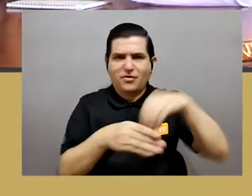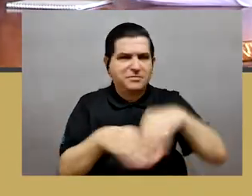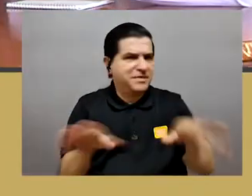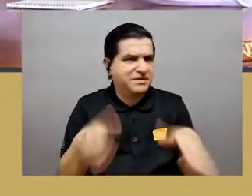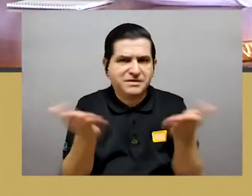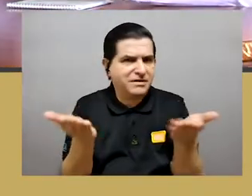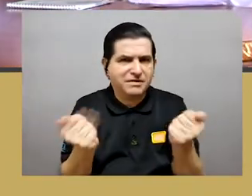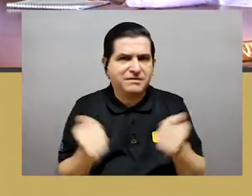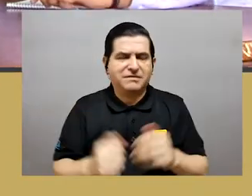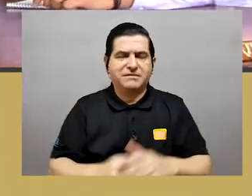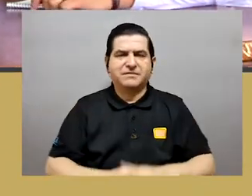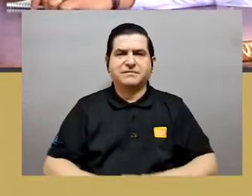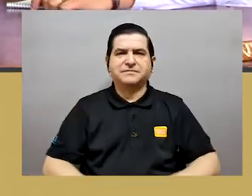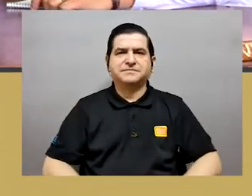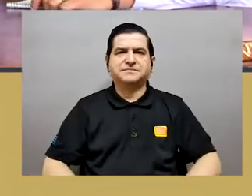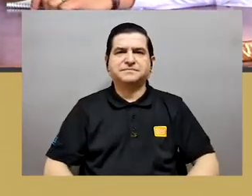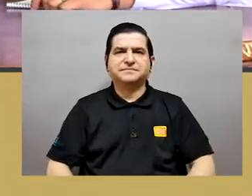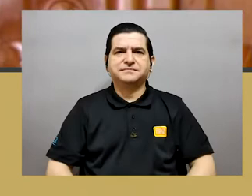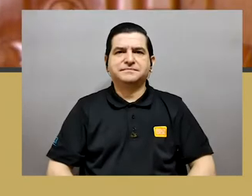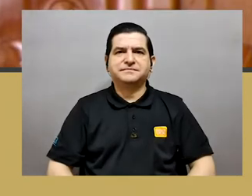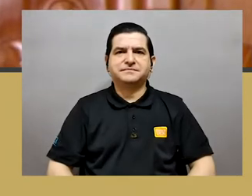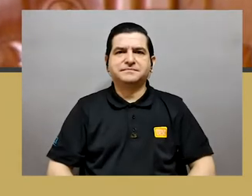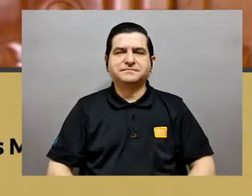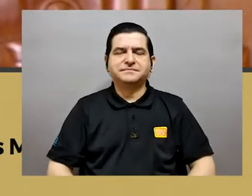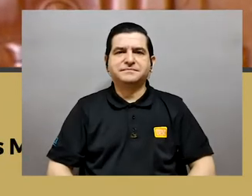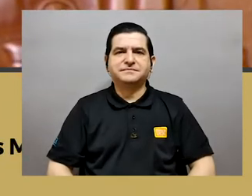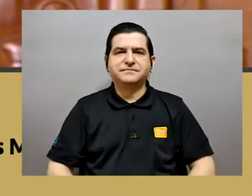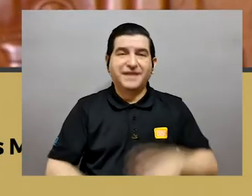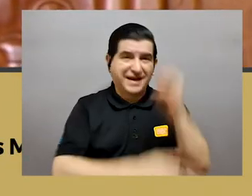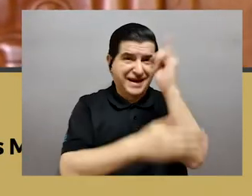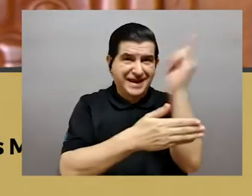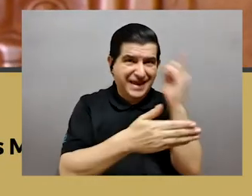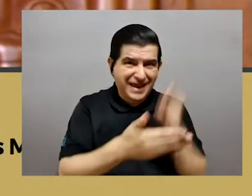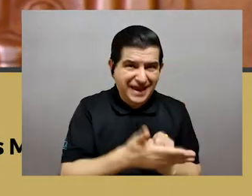que el arte cumpla esa gran misión, ese gran sueño.